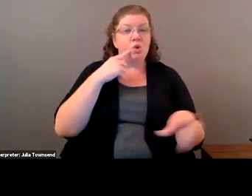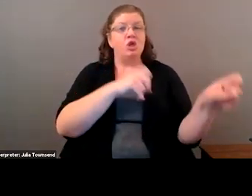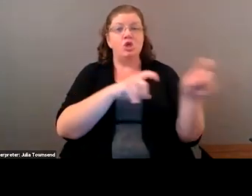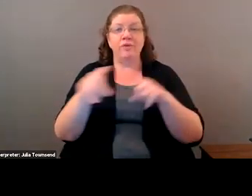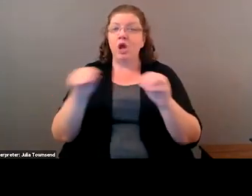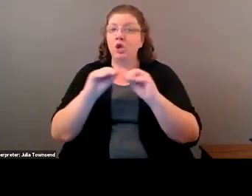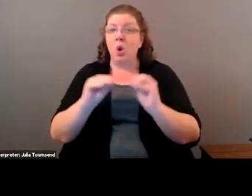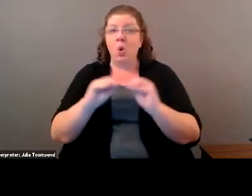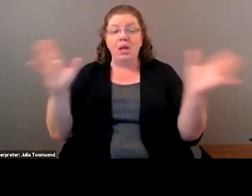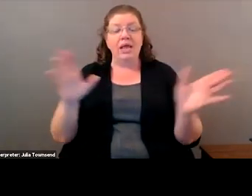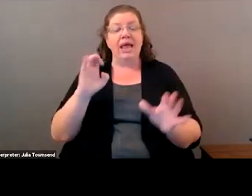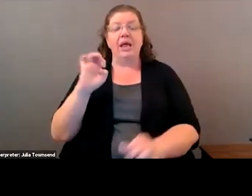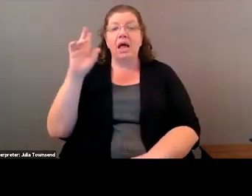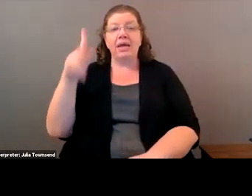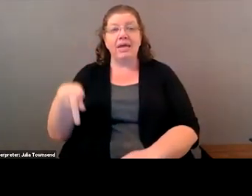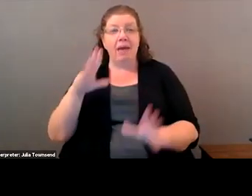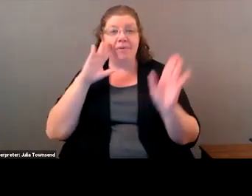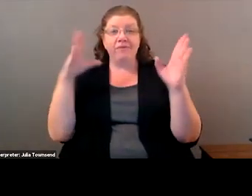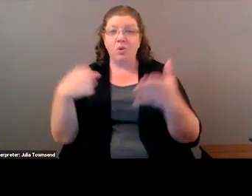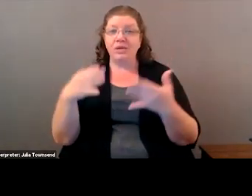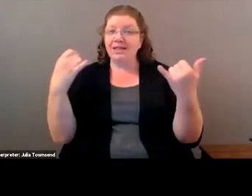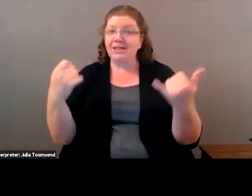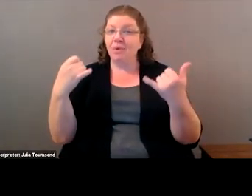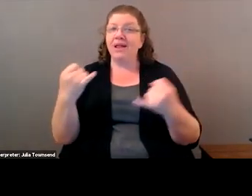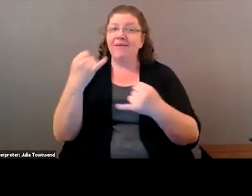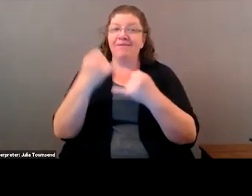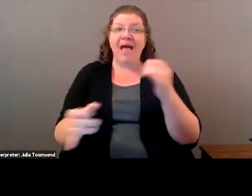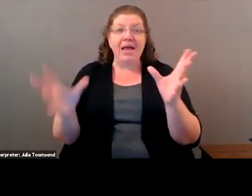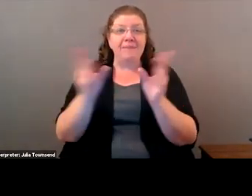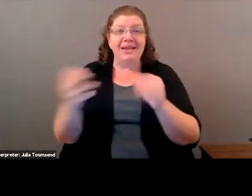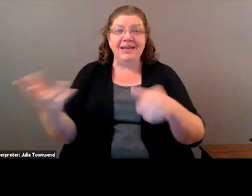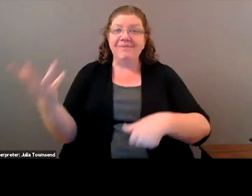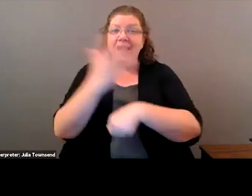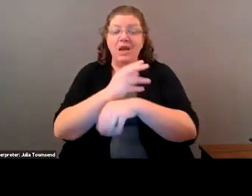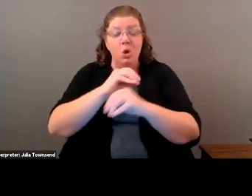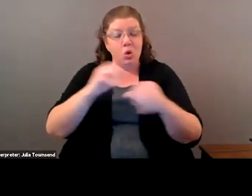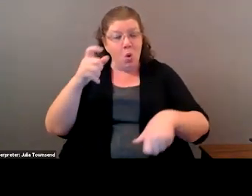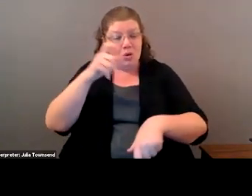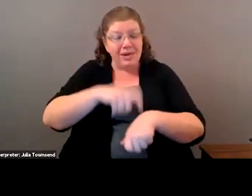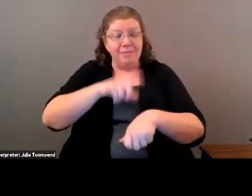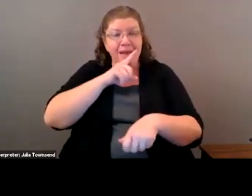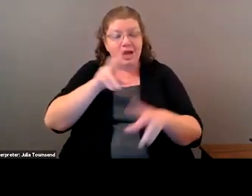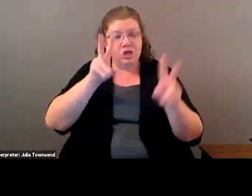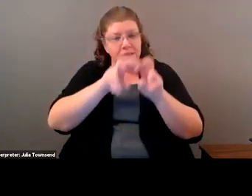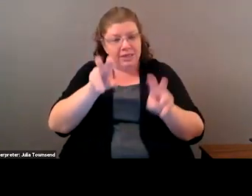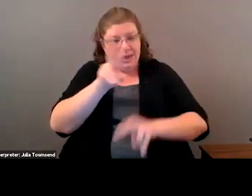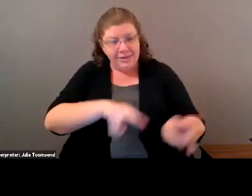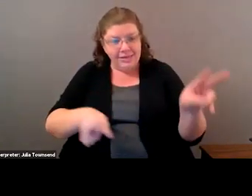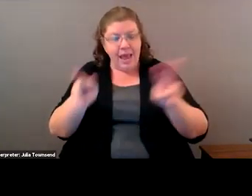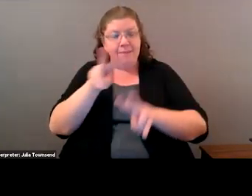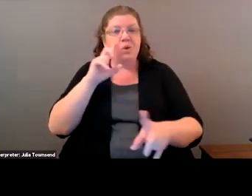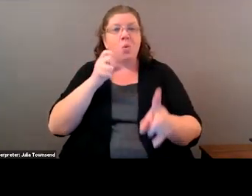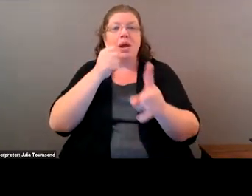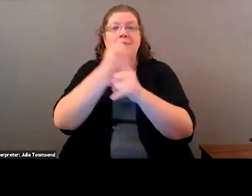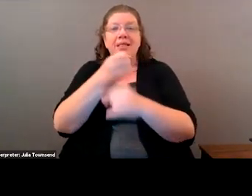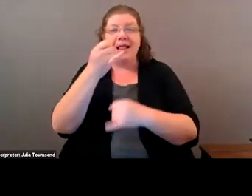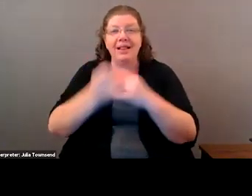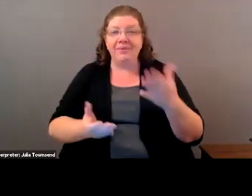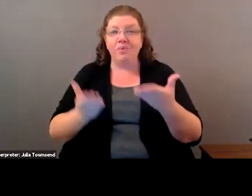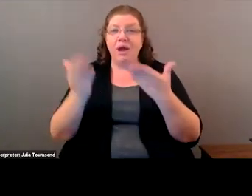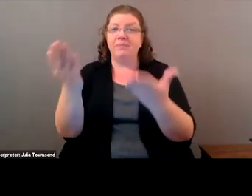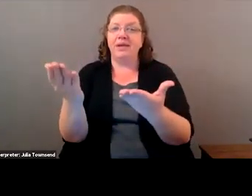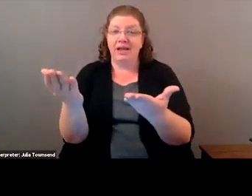a parte de la encuesta de quien no ha sido clara en este momento tenemos una última reunión del el carb y no hemos recibido